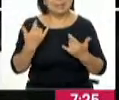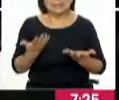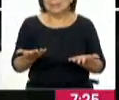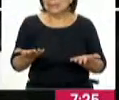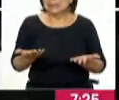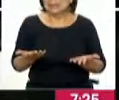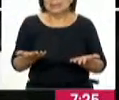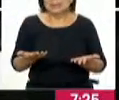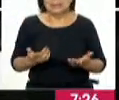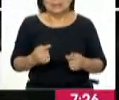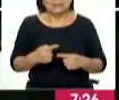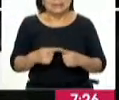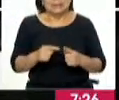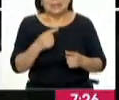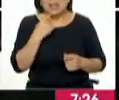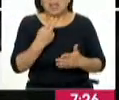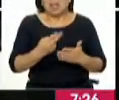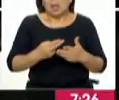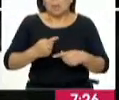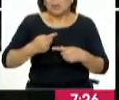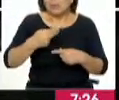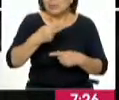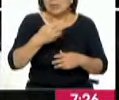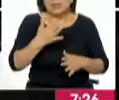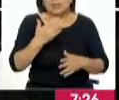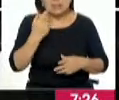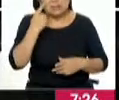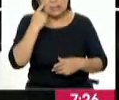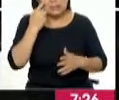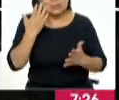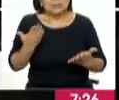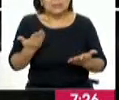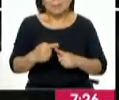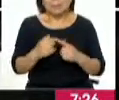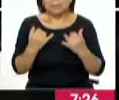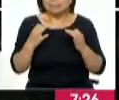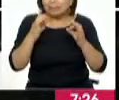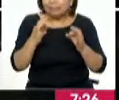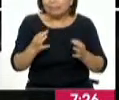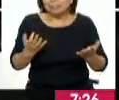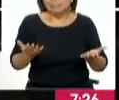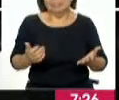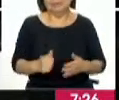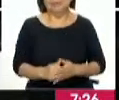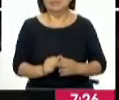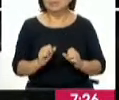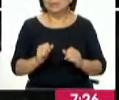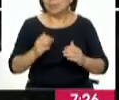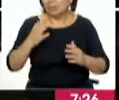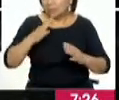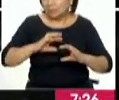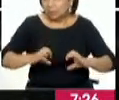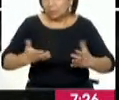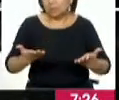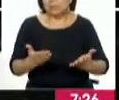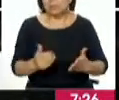se espera solucionar en las dos próximas semanas para ver cuál es el panorama exacto, si en la Asamblea se